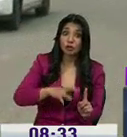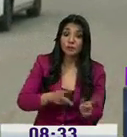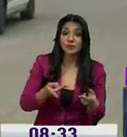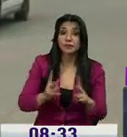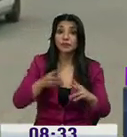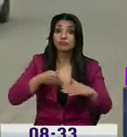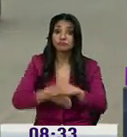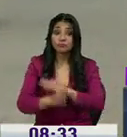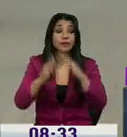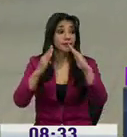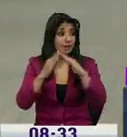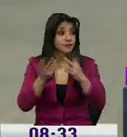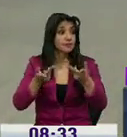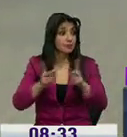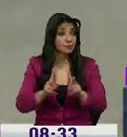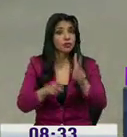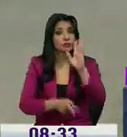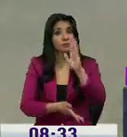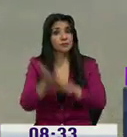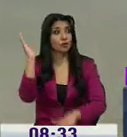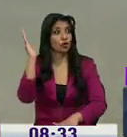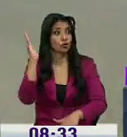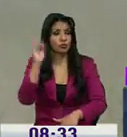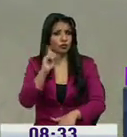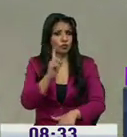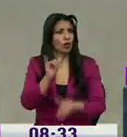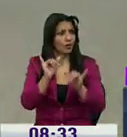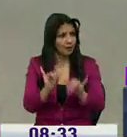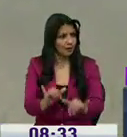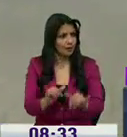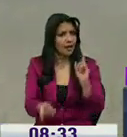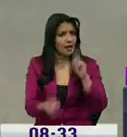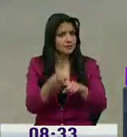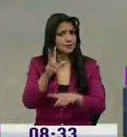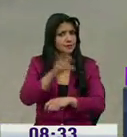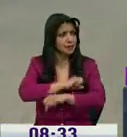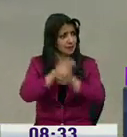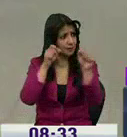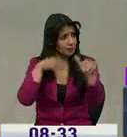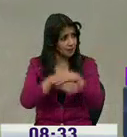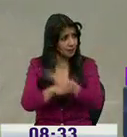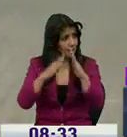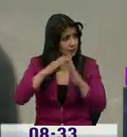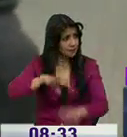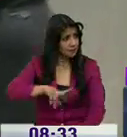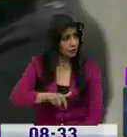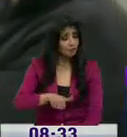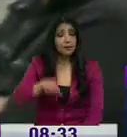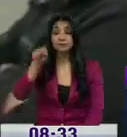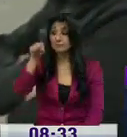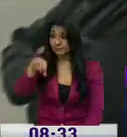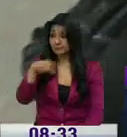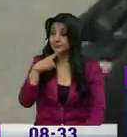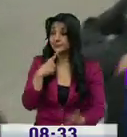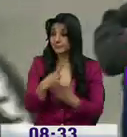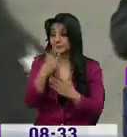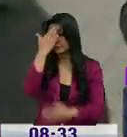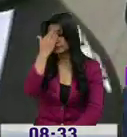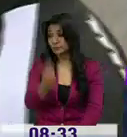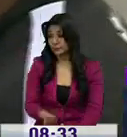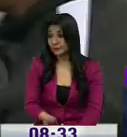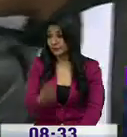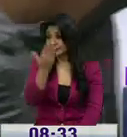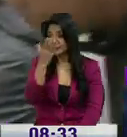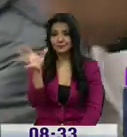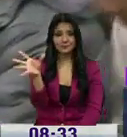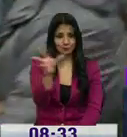viviendas, incluido cuando ustedes están dentro de las viviendas. A las 3 de la mañana usted le asaltaron su casa. Sí, así es. Muy buenos días